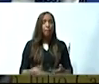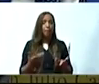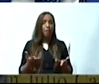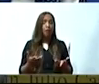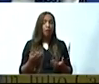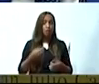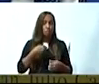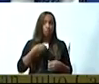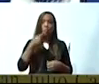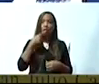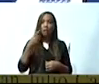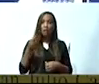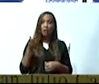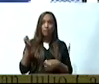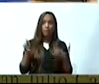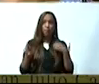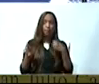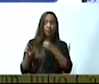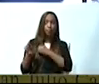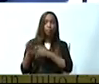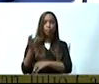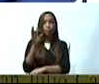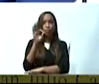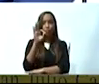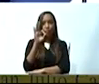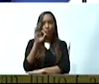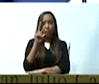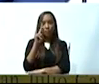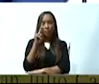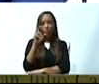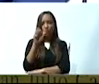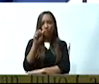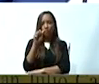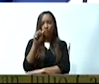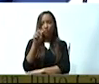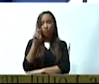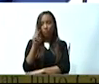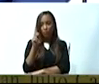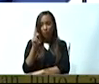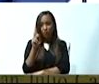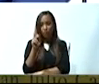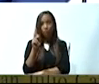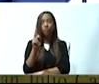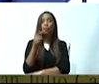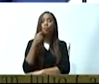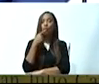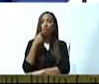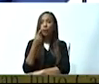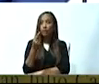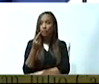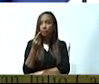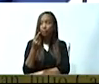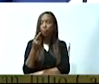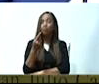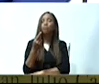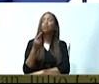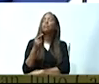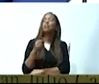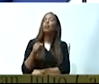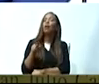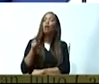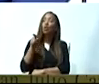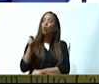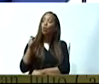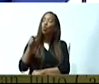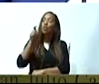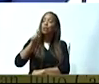fideicomiso, porque la gente aquí no tiene muy clara qué es lo que es un fideicomiso. Yo mismo vuelvo y lo reviso constantemente. Yo tengo